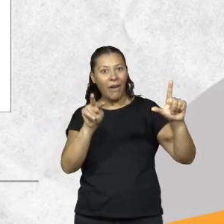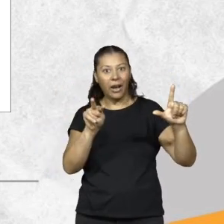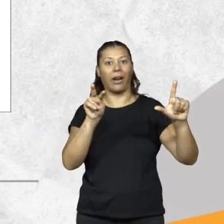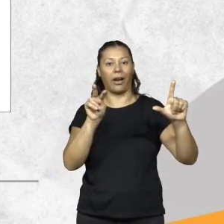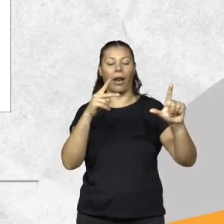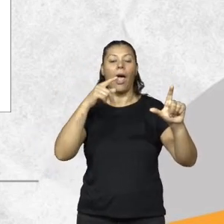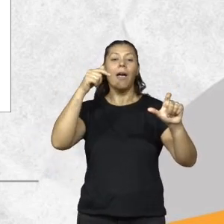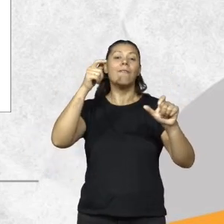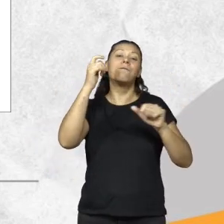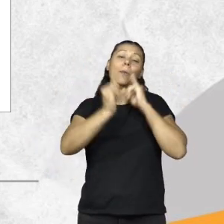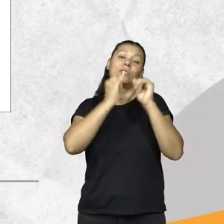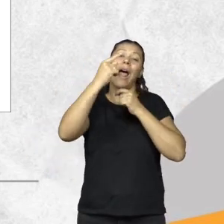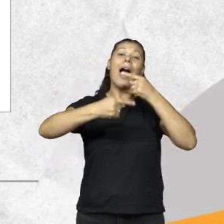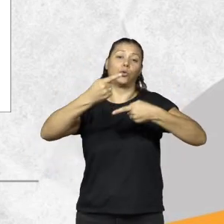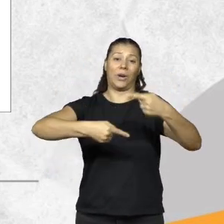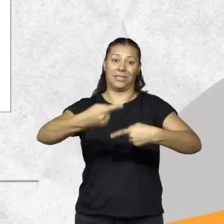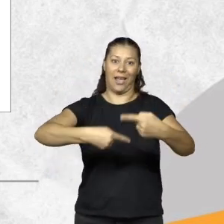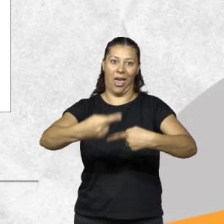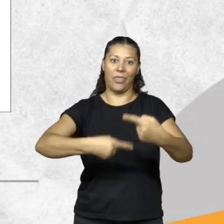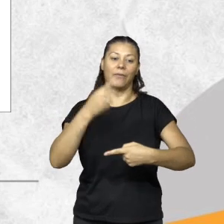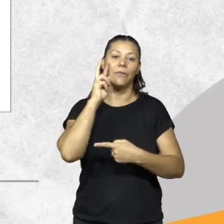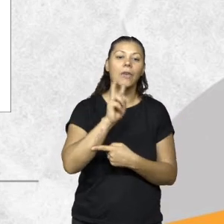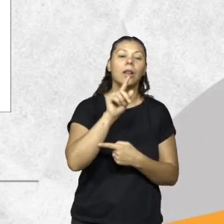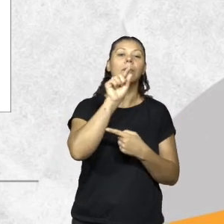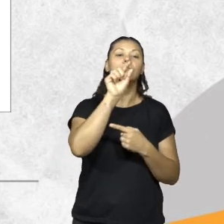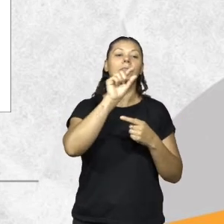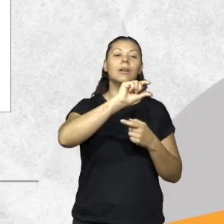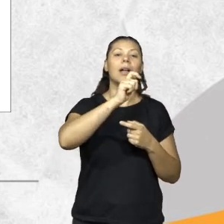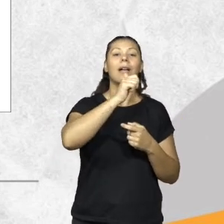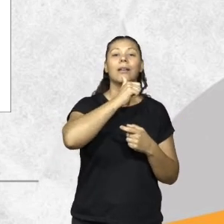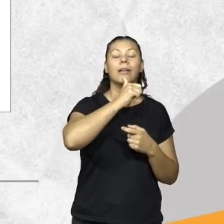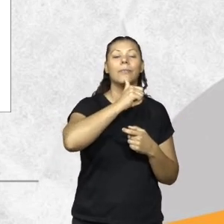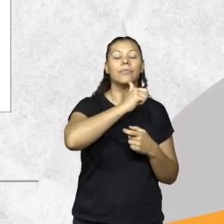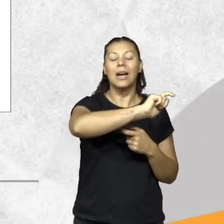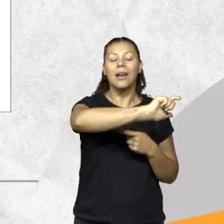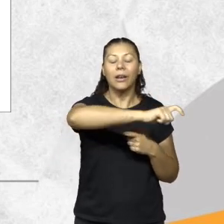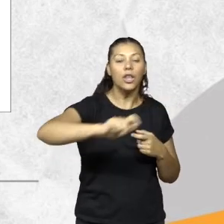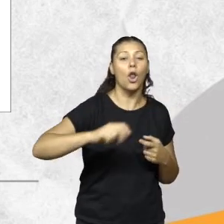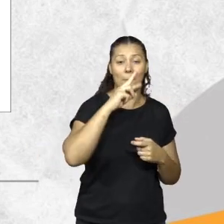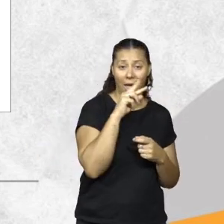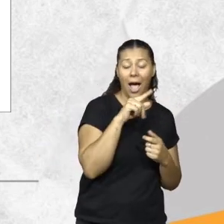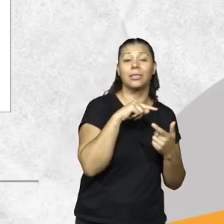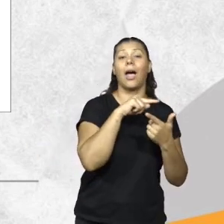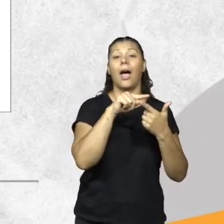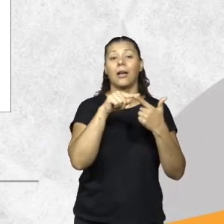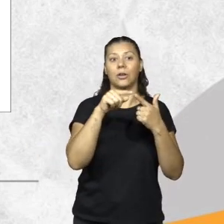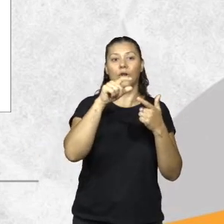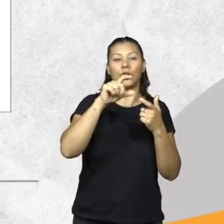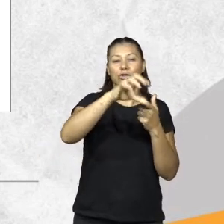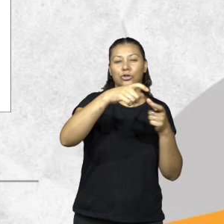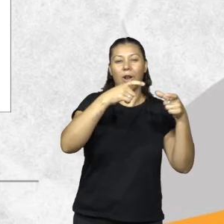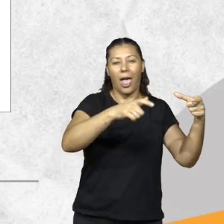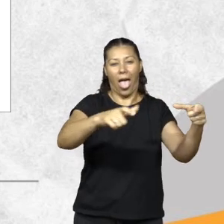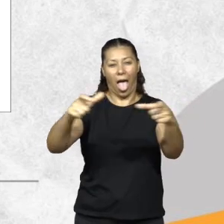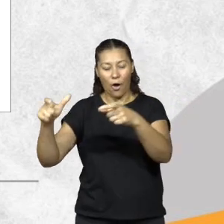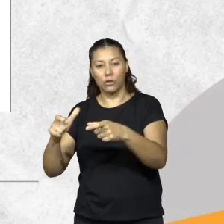agua y los distintos puntos del Río de la Plata con respecto a las floraciones de cianobacterias. Ya les conté